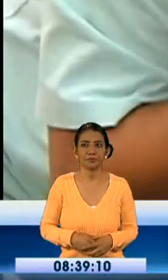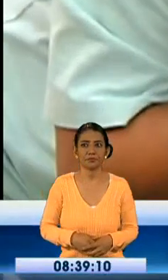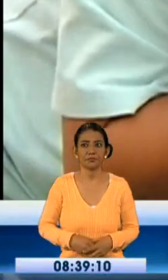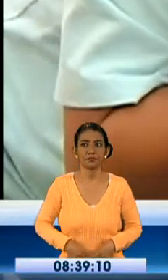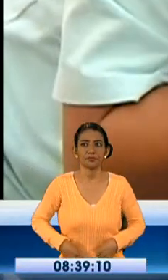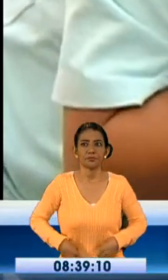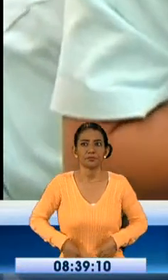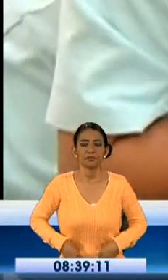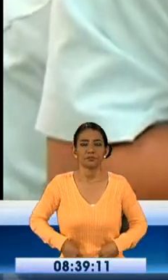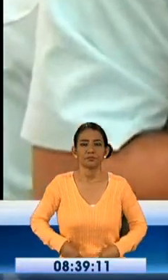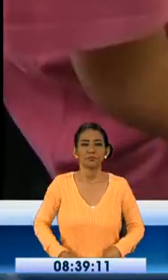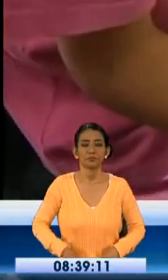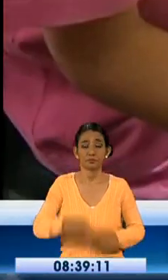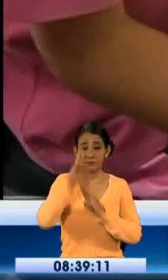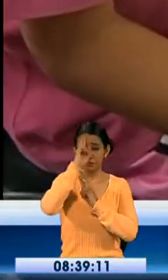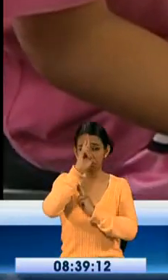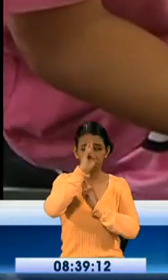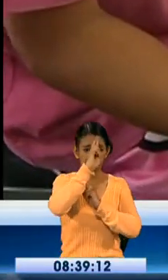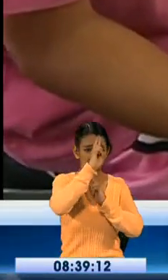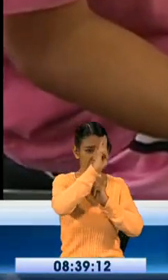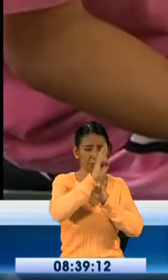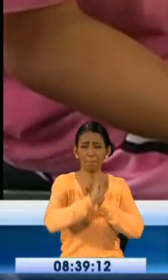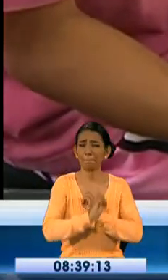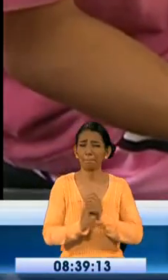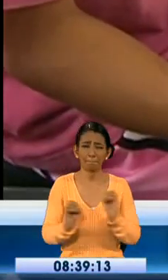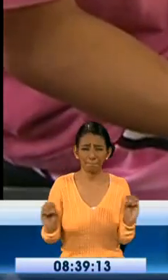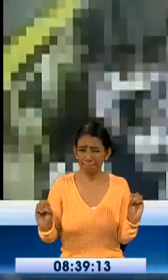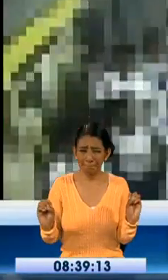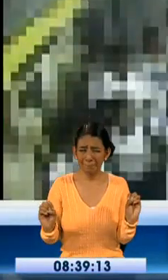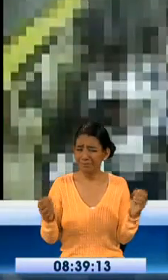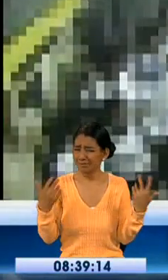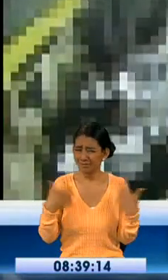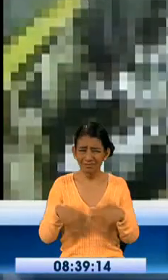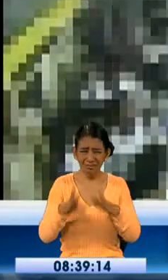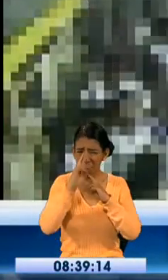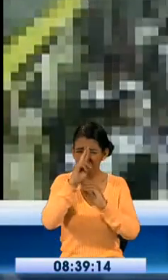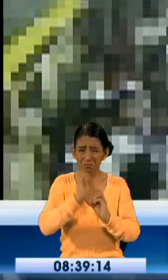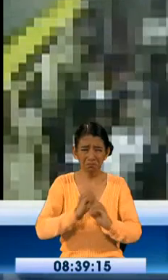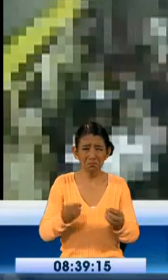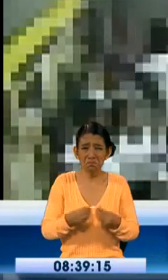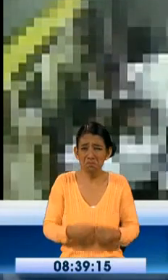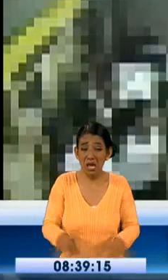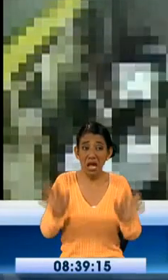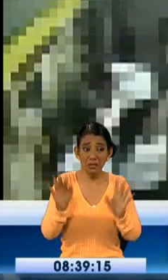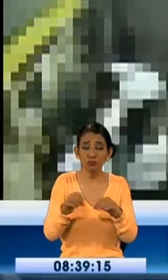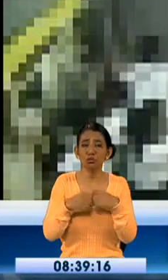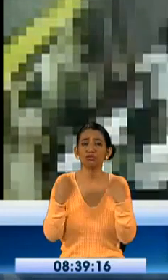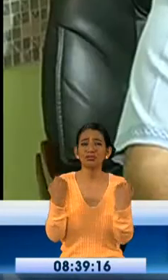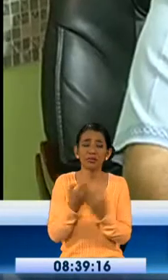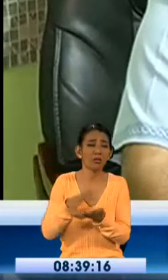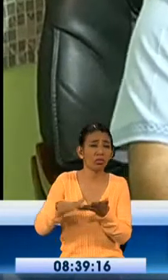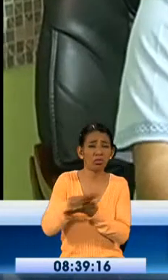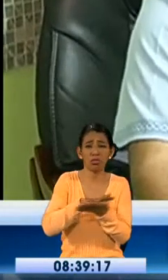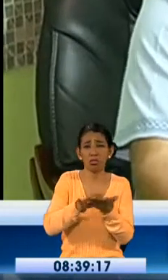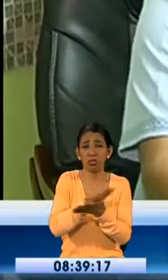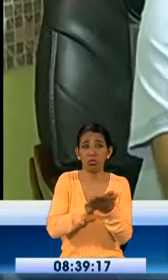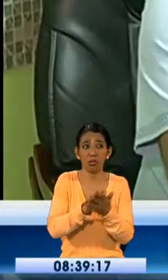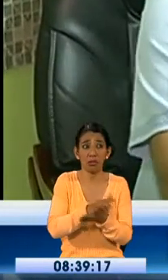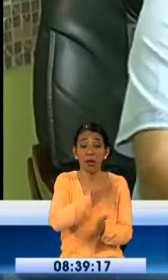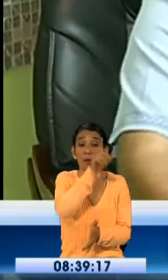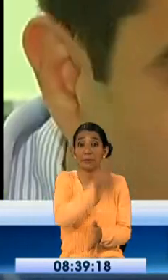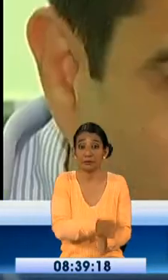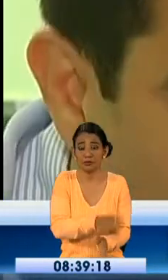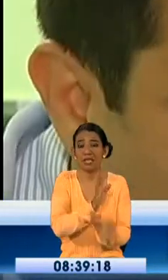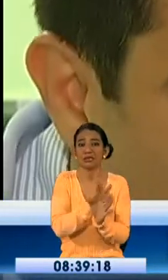La tolerancia ya no tiene fronteras humanas. Es una convulsión social que, a criterio de los lectores del